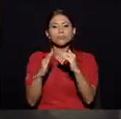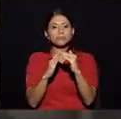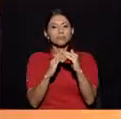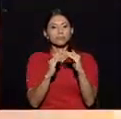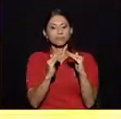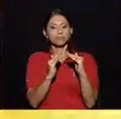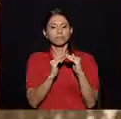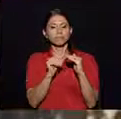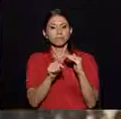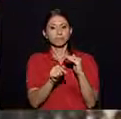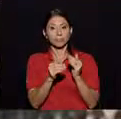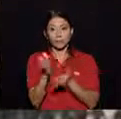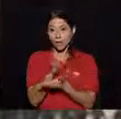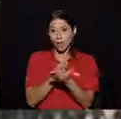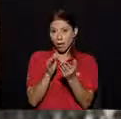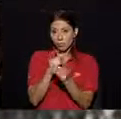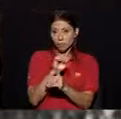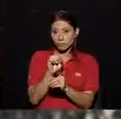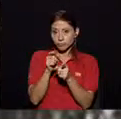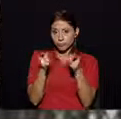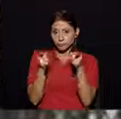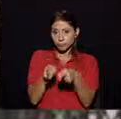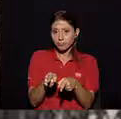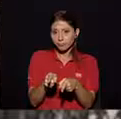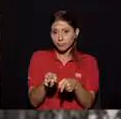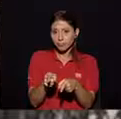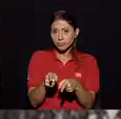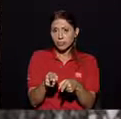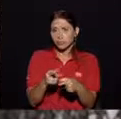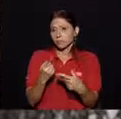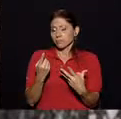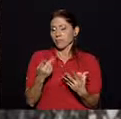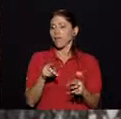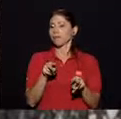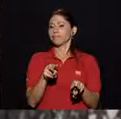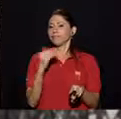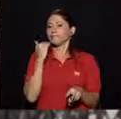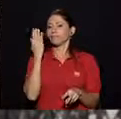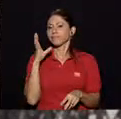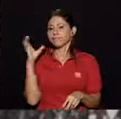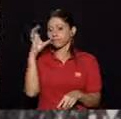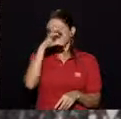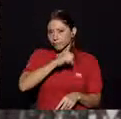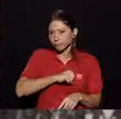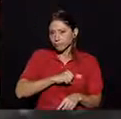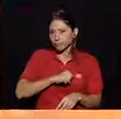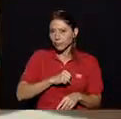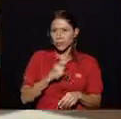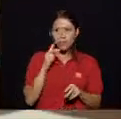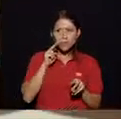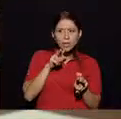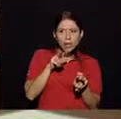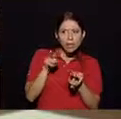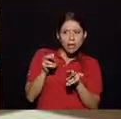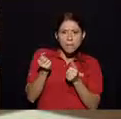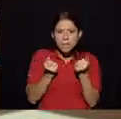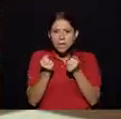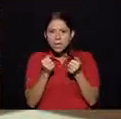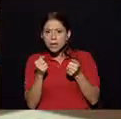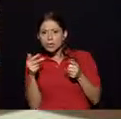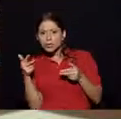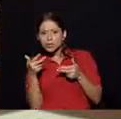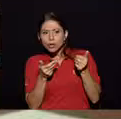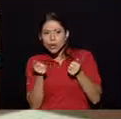si escuchan algún tipo de ruidos que conlleven a pensar de que se está dando algún tipo de violencia